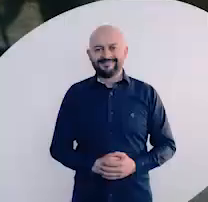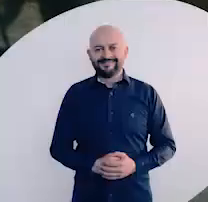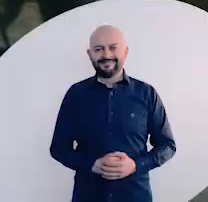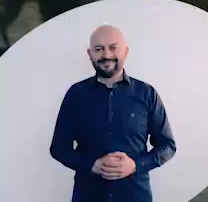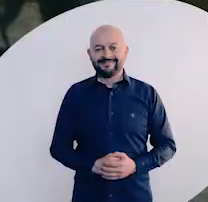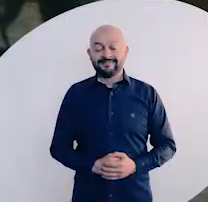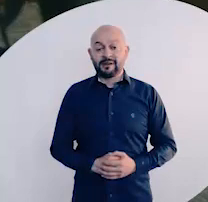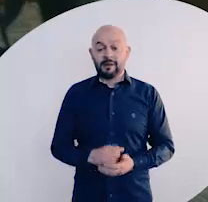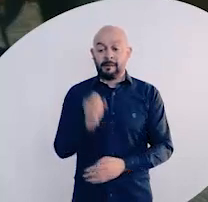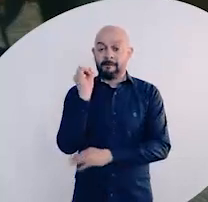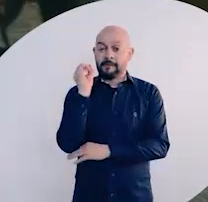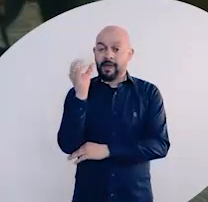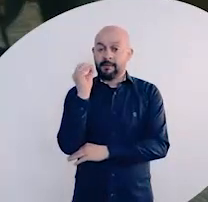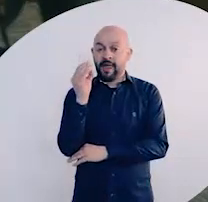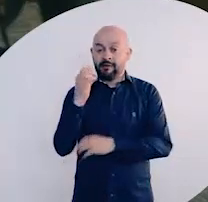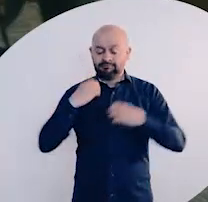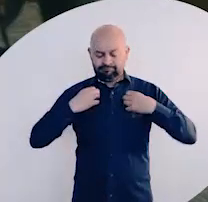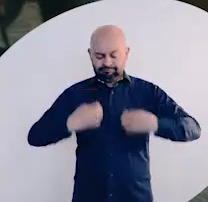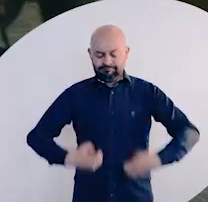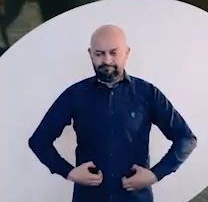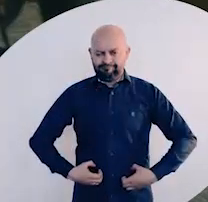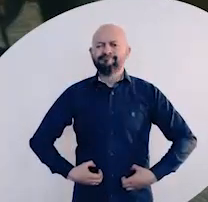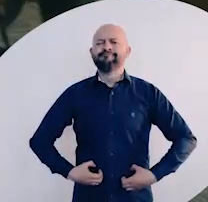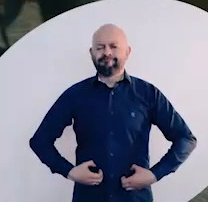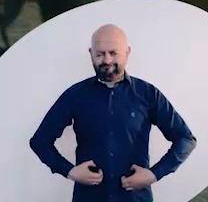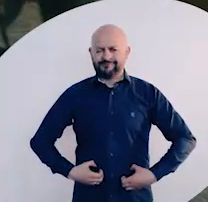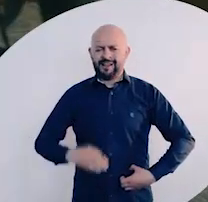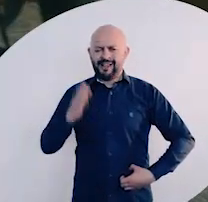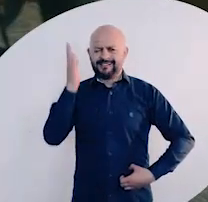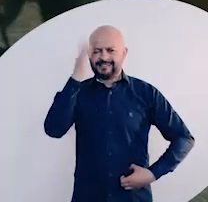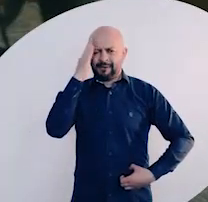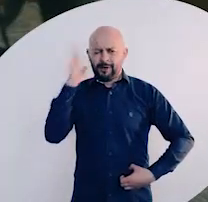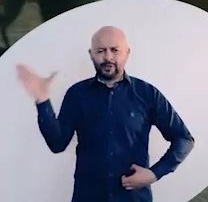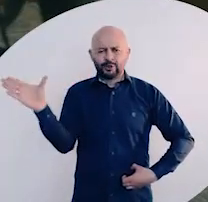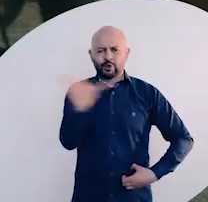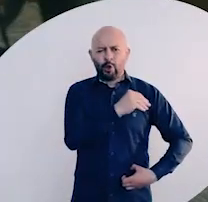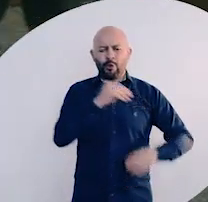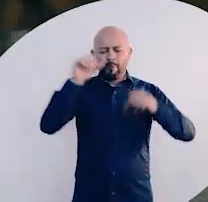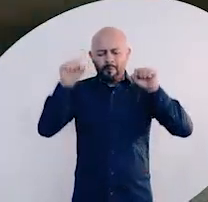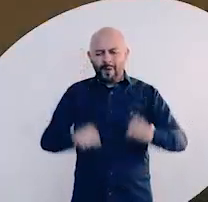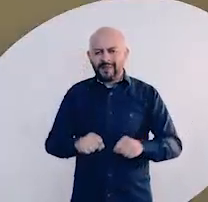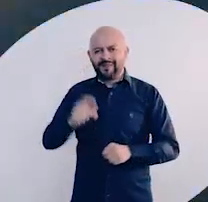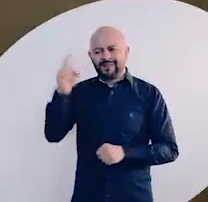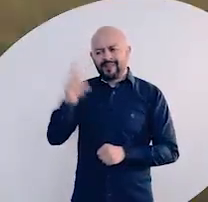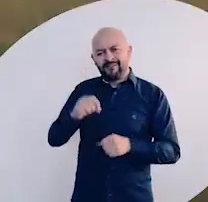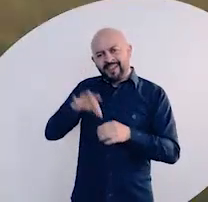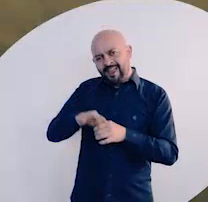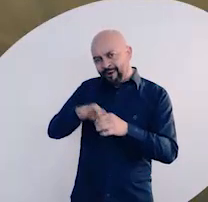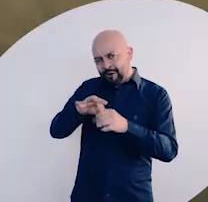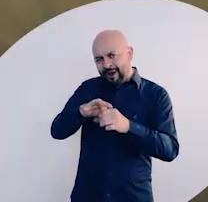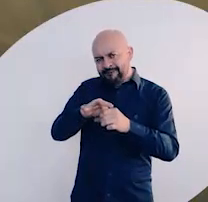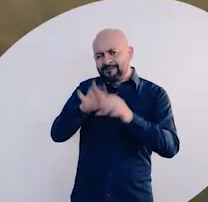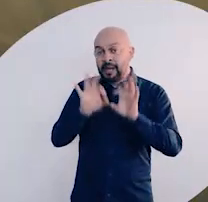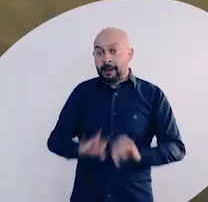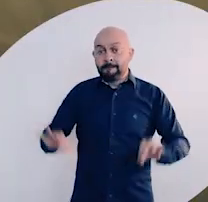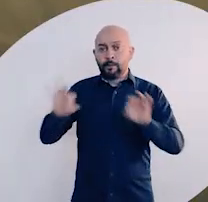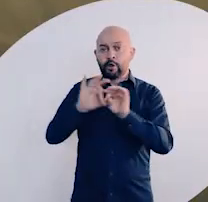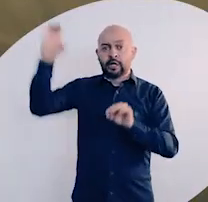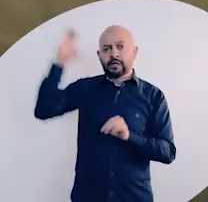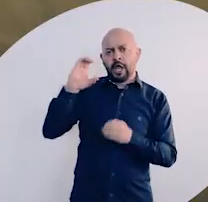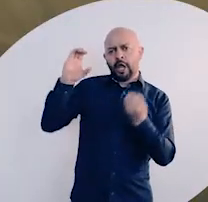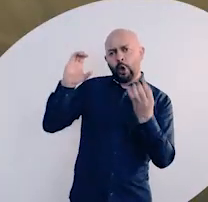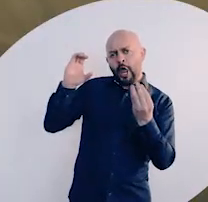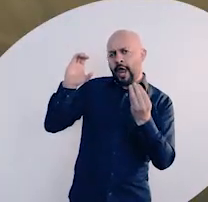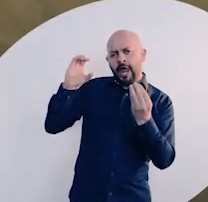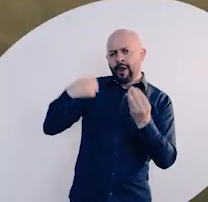En el Banco Caja Social estamos convencidos de que todos podemos y debemos ahorrar. Para nosotros lo importante no